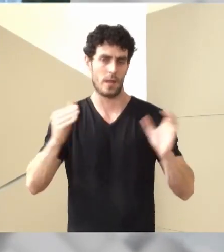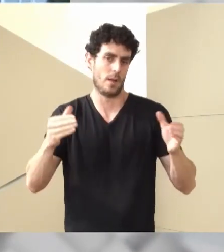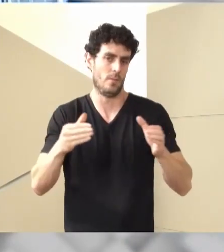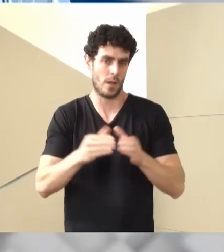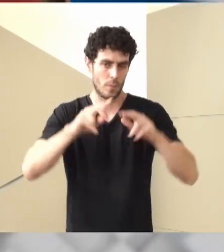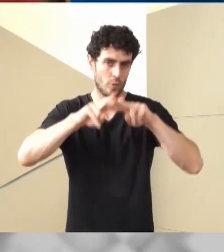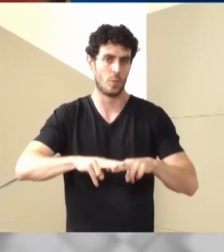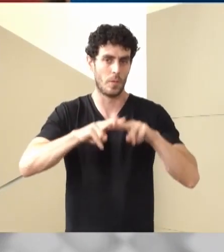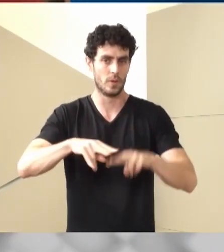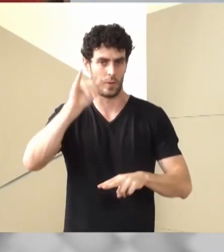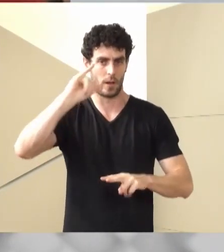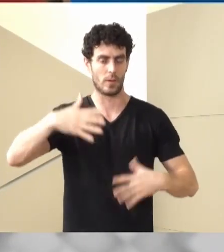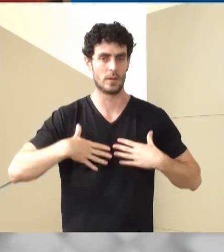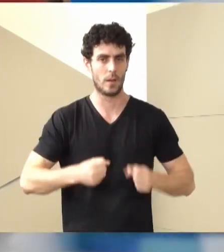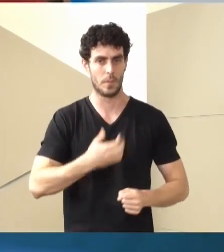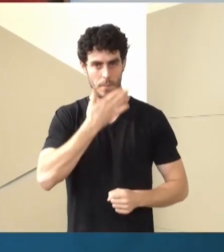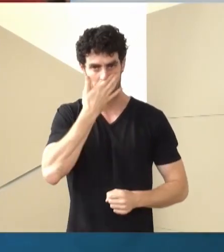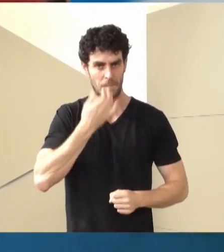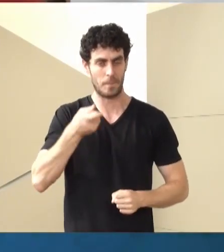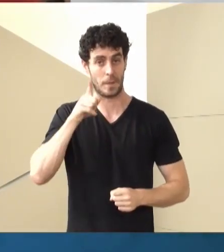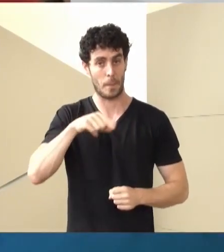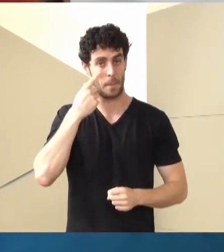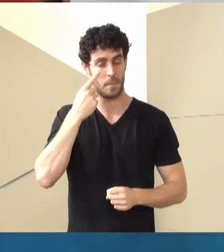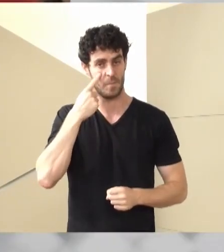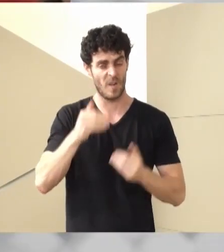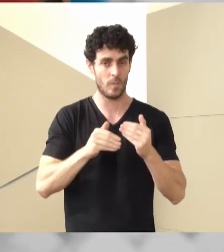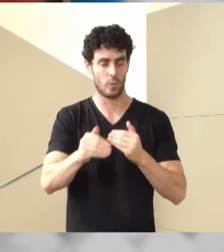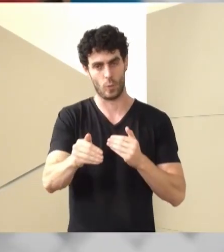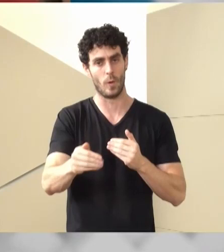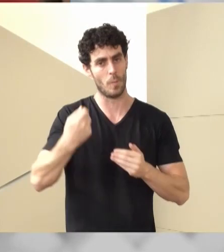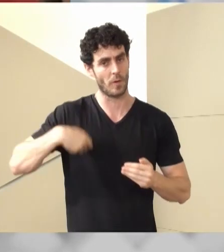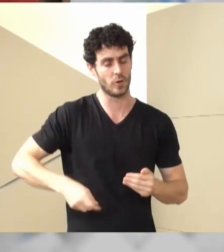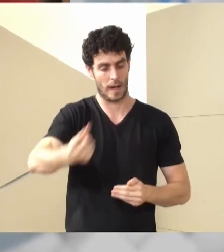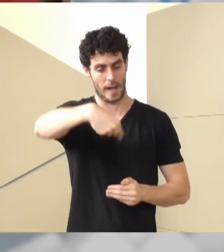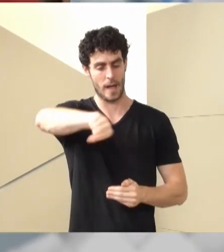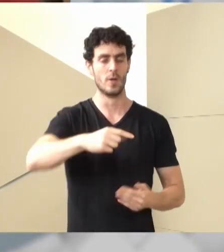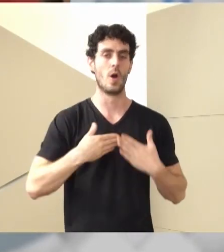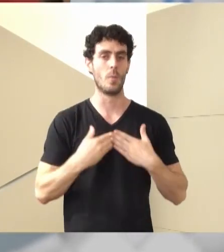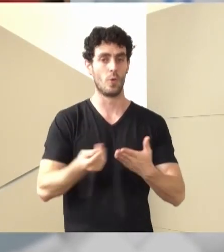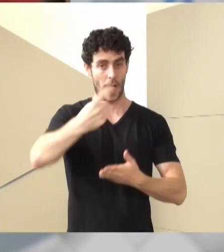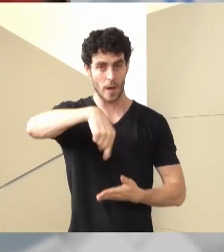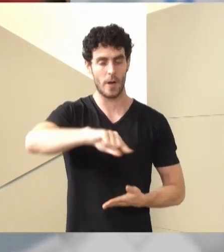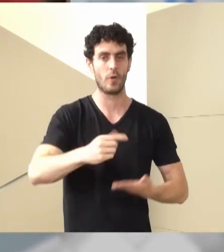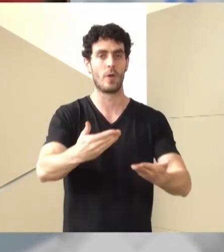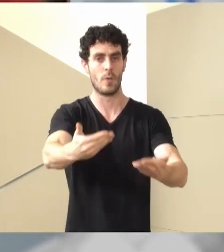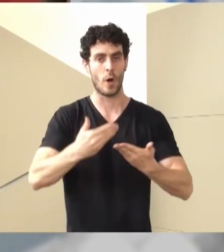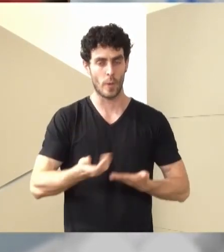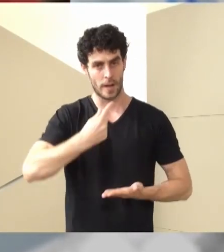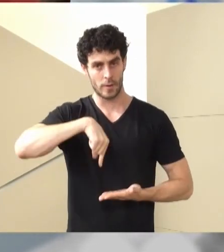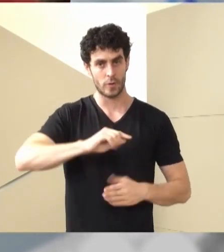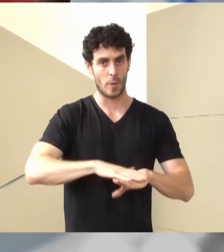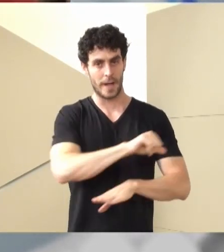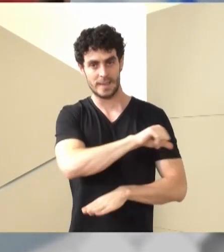Salud. No hay más que ver también en manos de quién vamos a estar en el futuro, que son todos estos voluntarios que nos van a ayudar a que esta